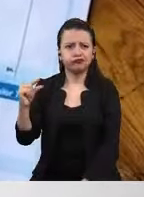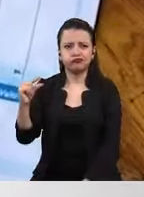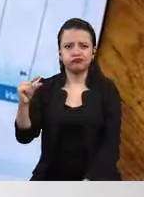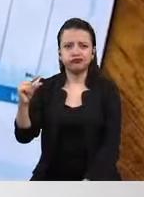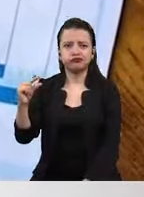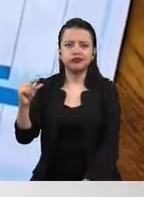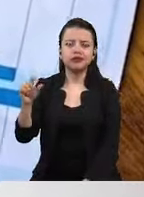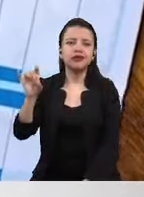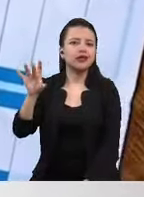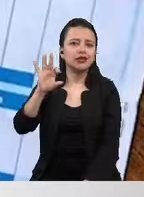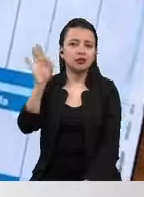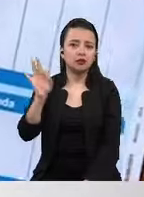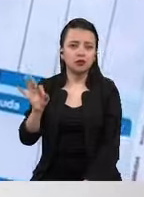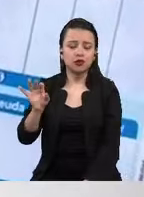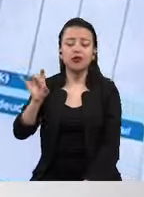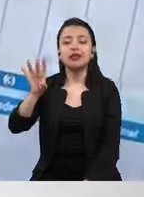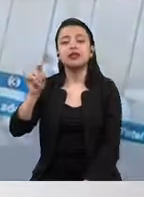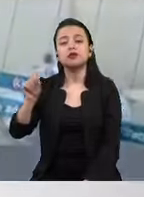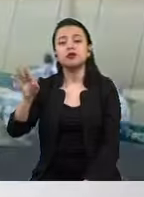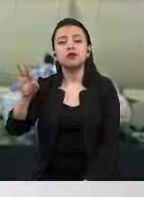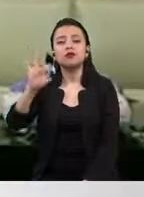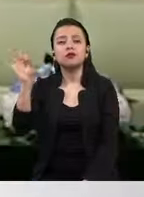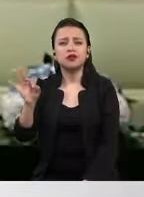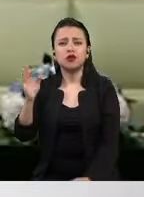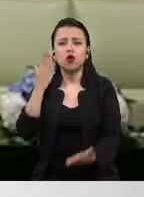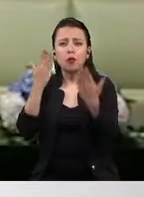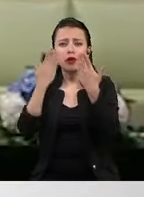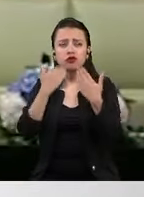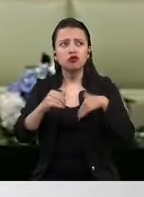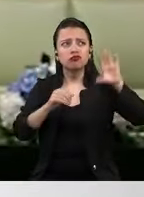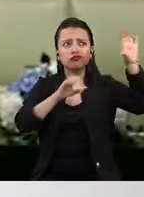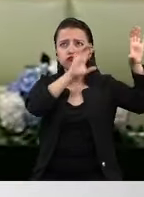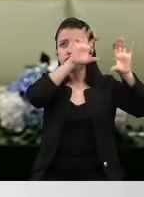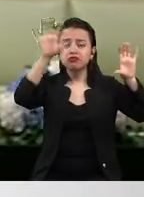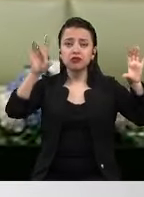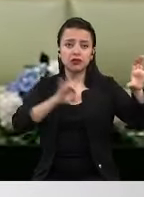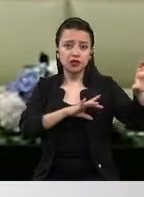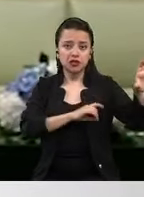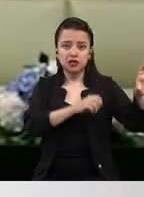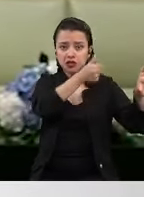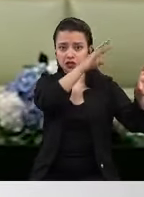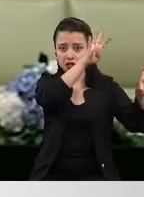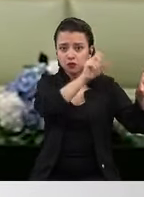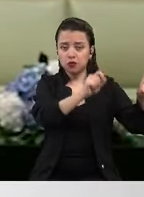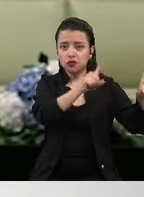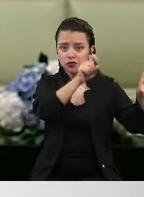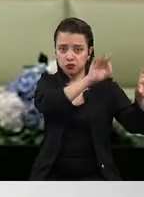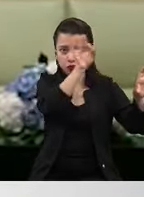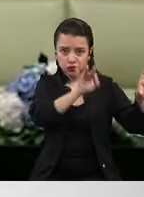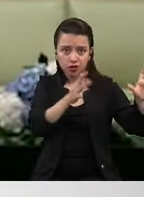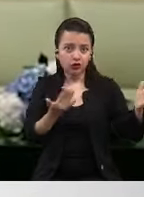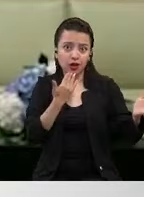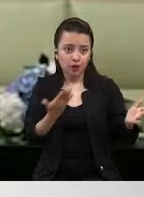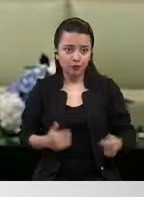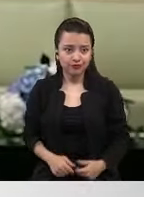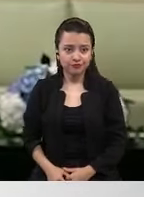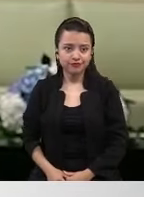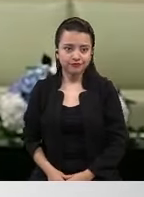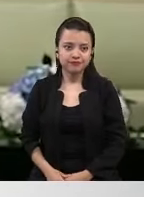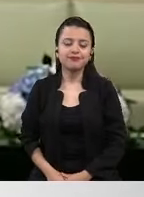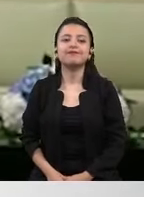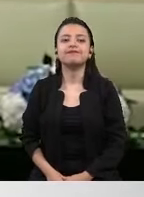recauda el 15.3 por. países como chile recaudan el 19.6 por. entonces